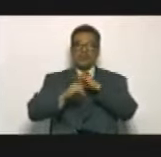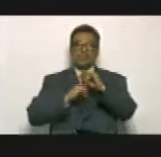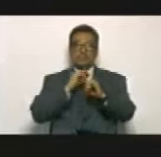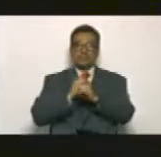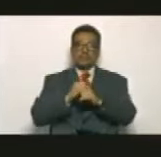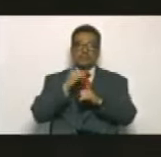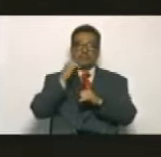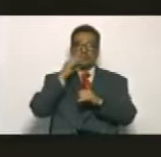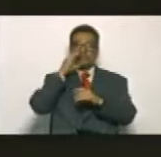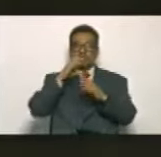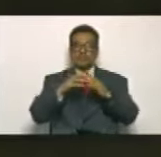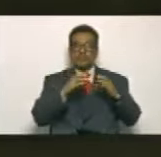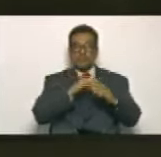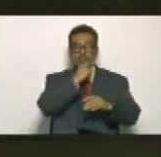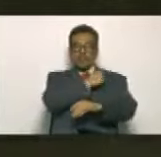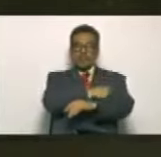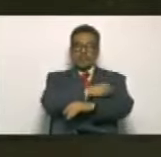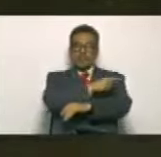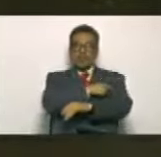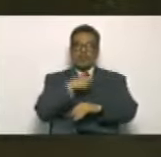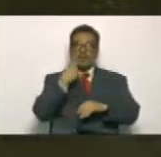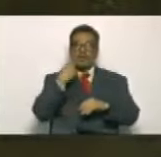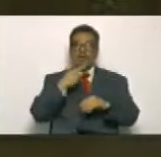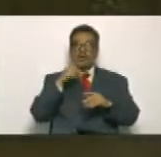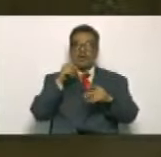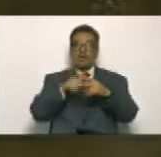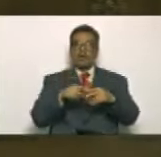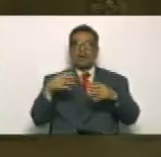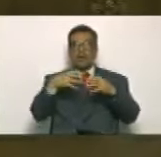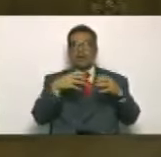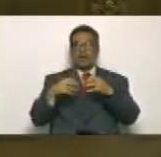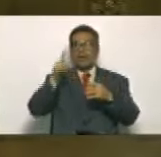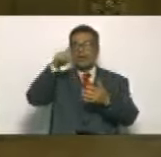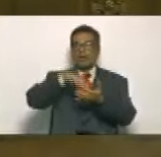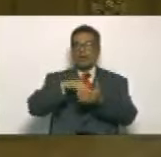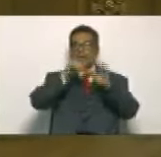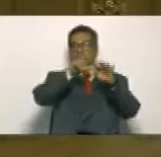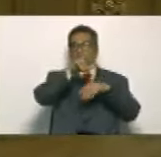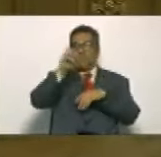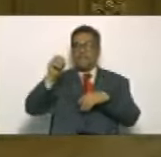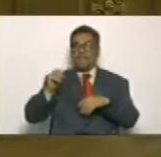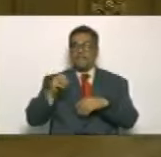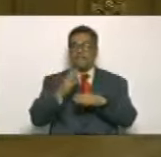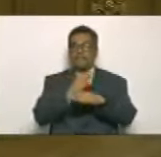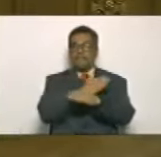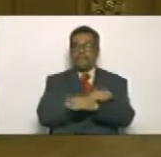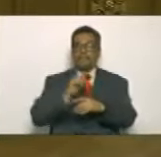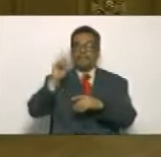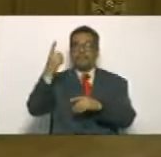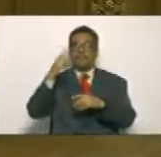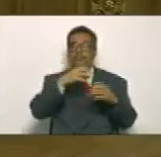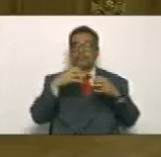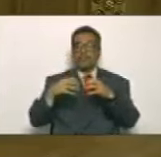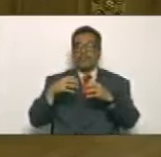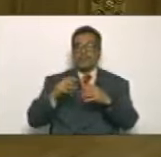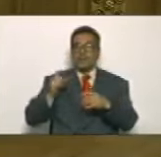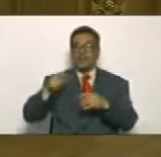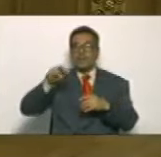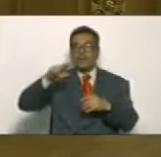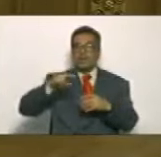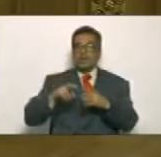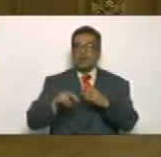la Cruz Roja, por su tratado de armisticio y regulación de la guerra de 1820, previo a los primeros convenios de Ginebra